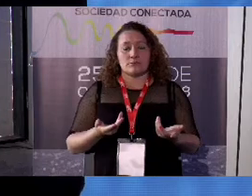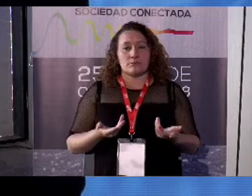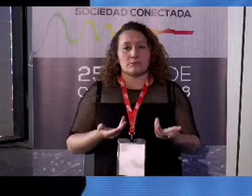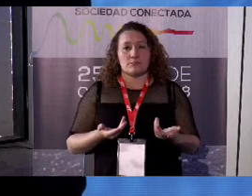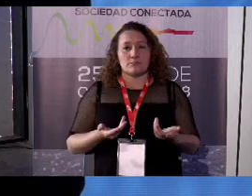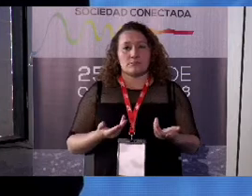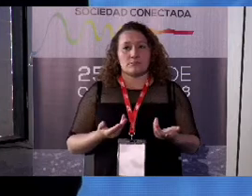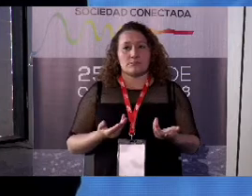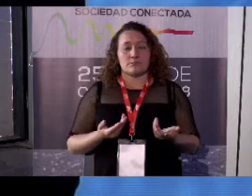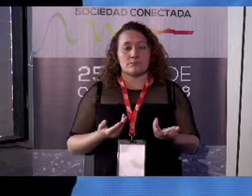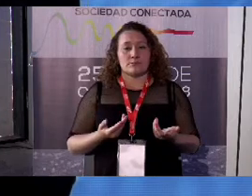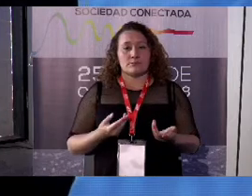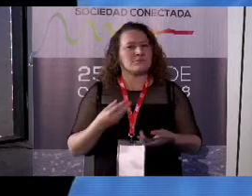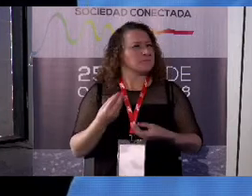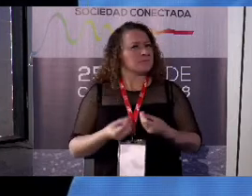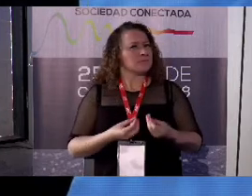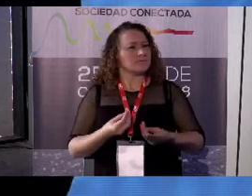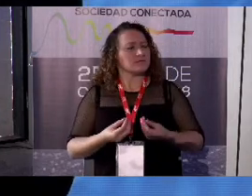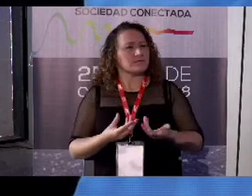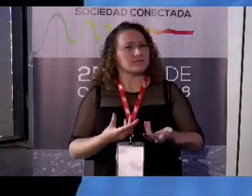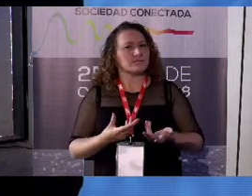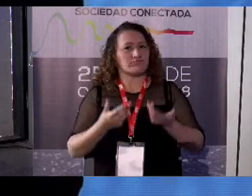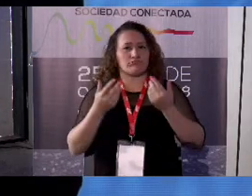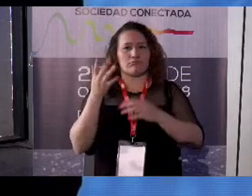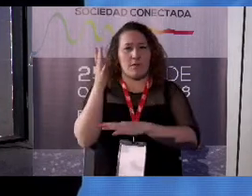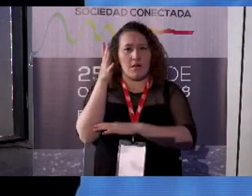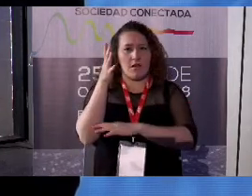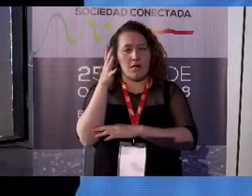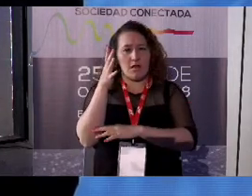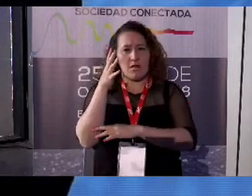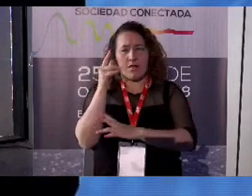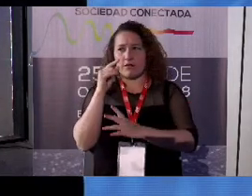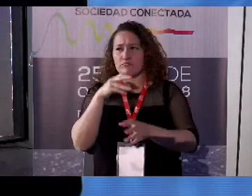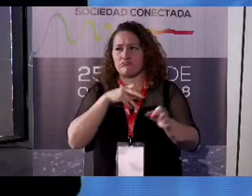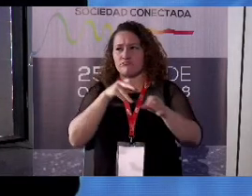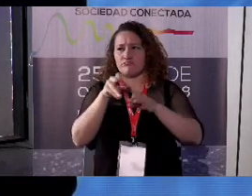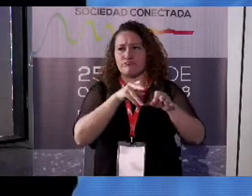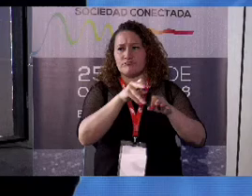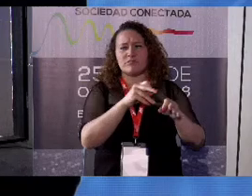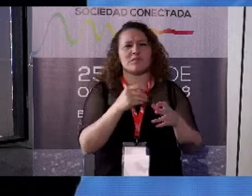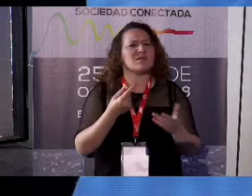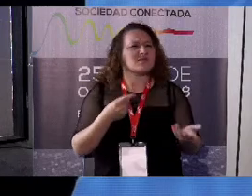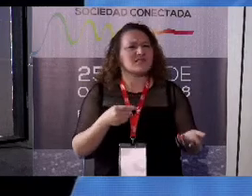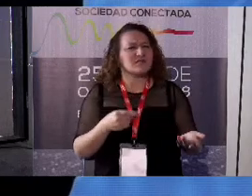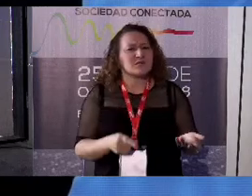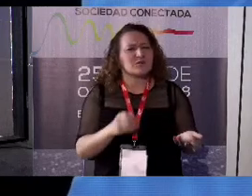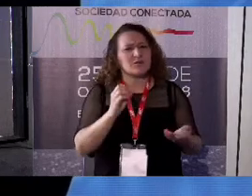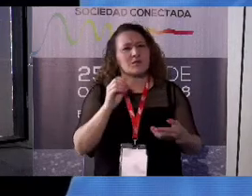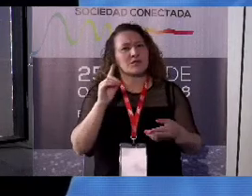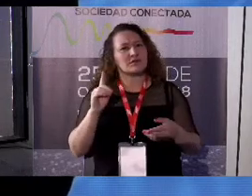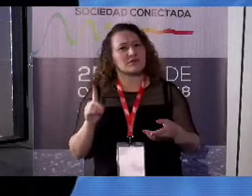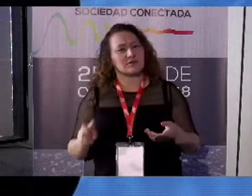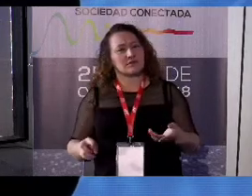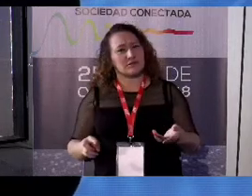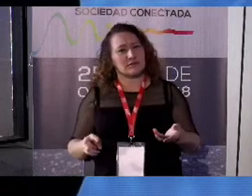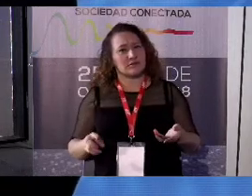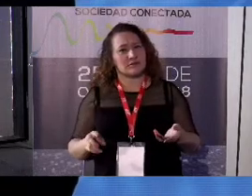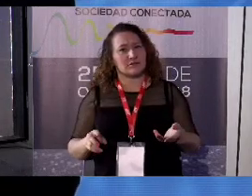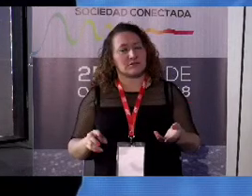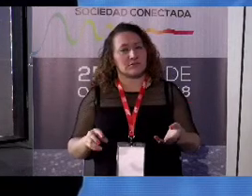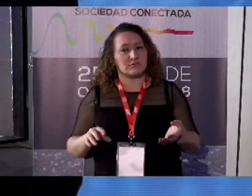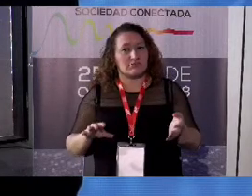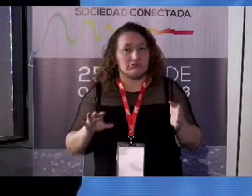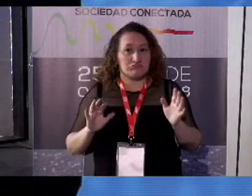eh vamos a ver exactamente qué son los ods porque puede ser que que